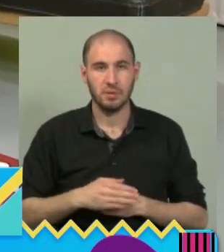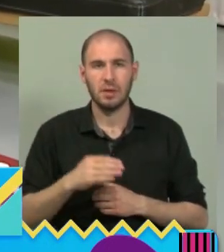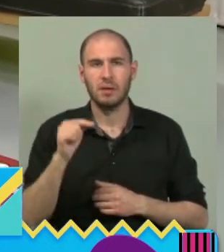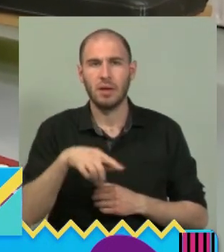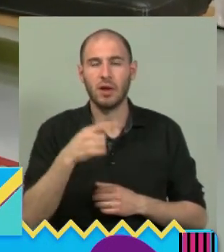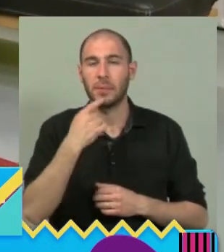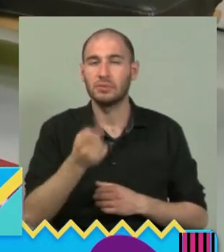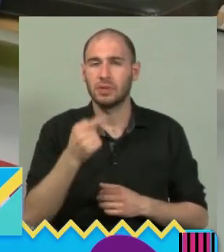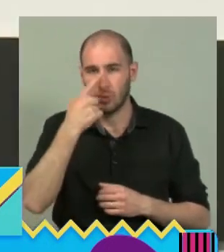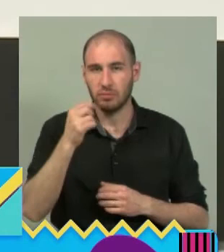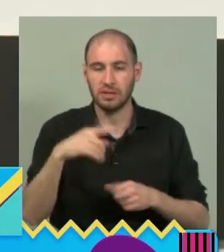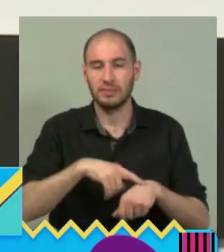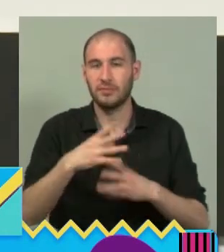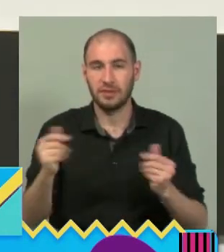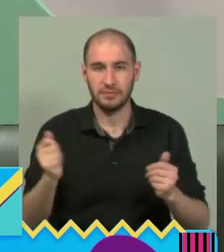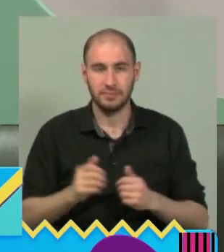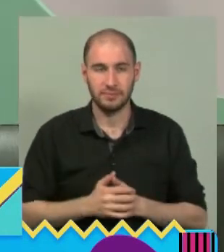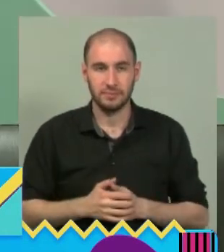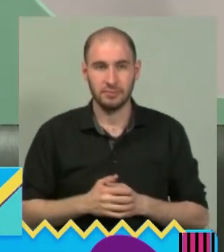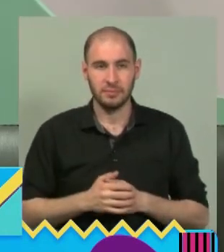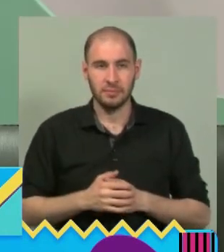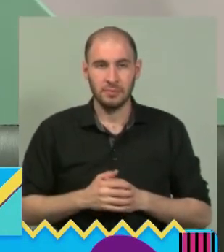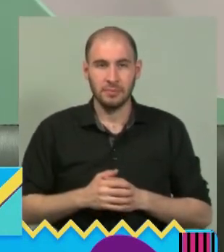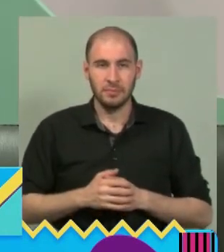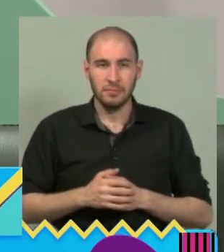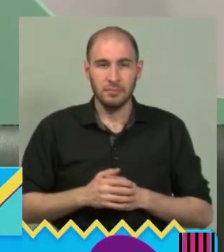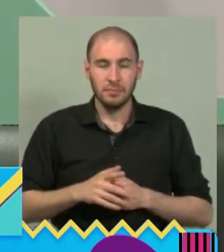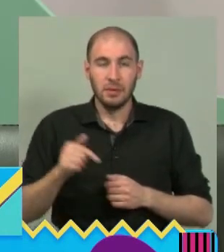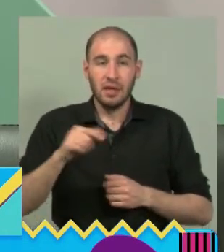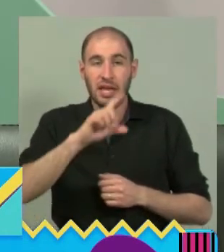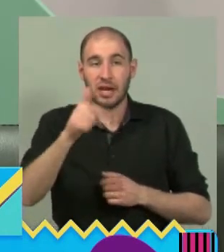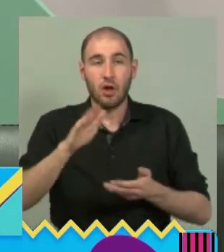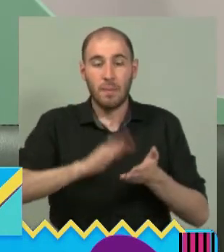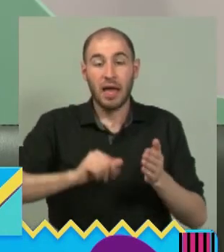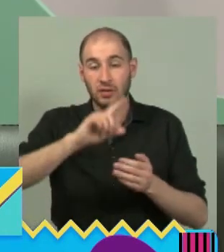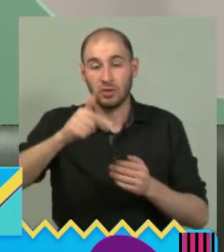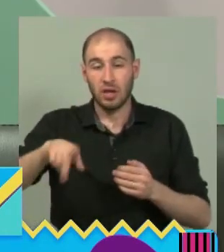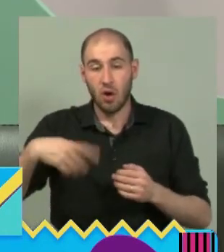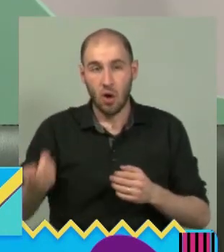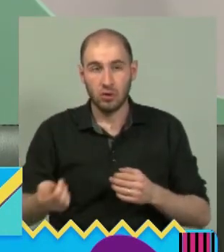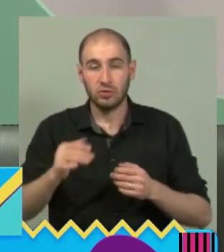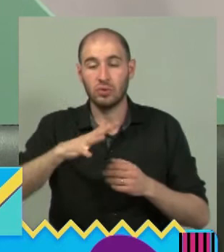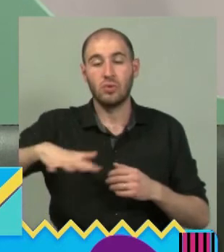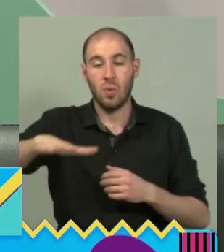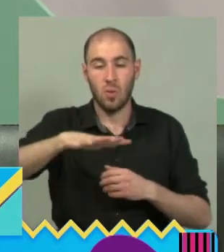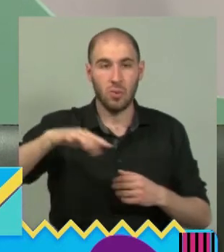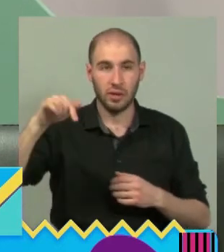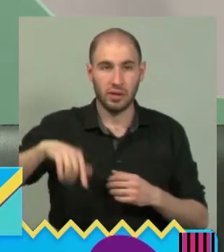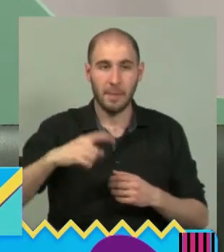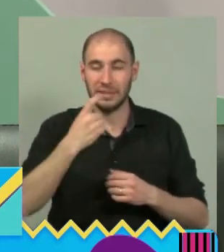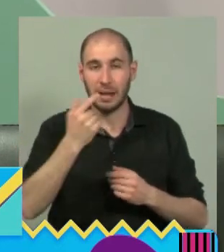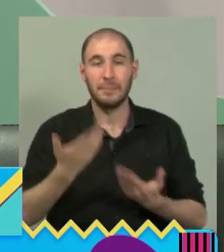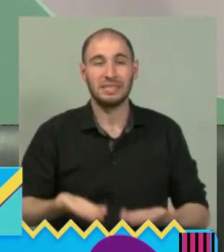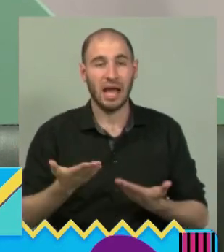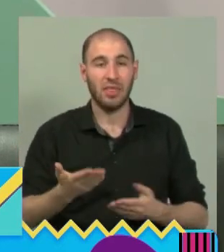último comentario porque se nos acaba el tiempo. Sí, de todas maneras, el Río Blanco y otros ríos que están por la zona tienen metales